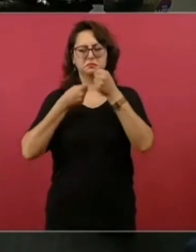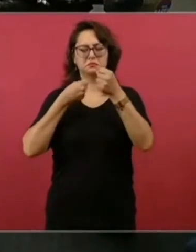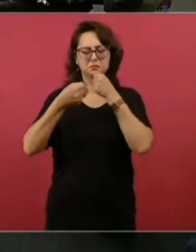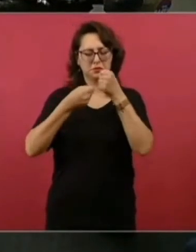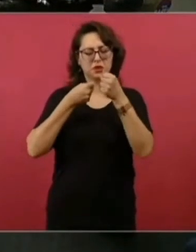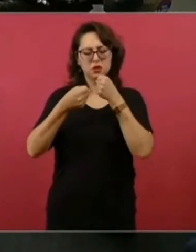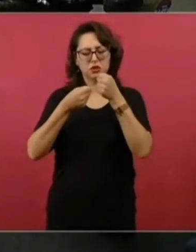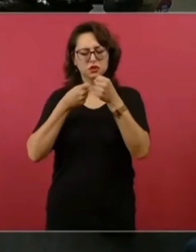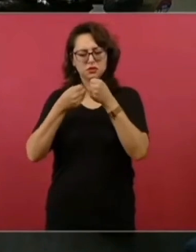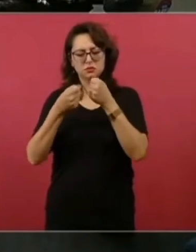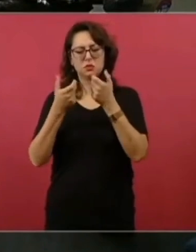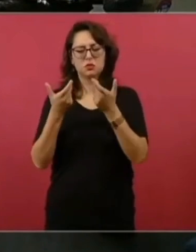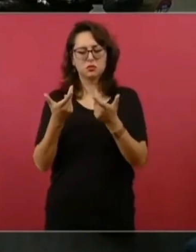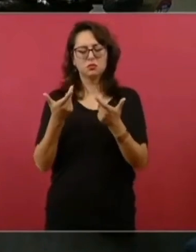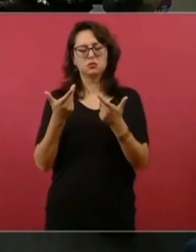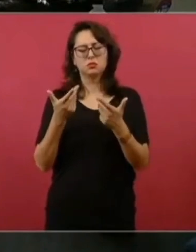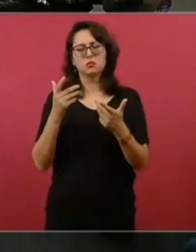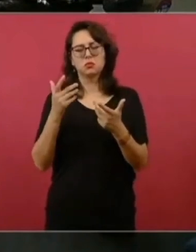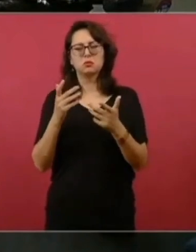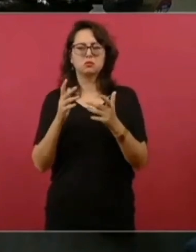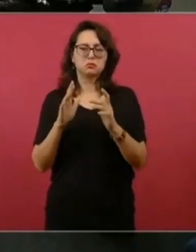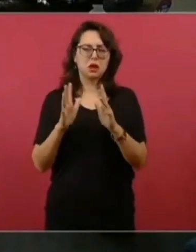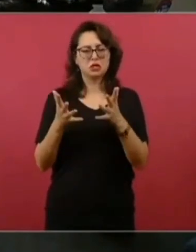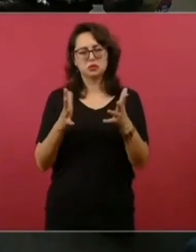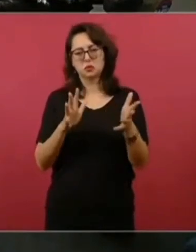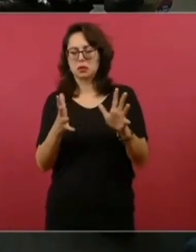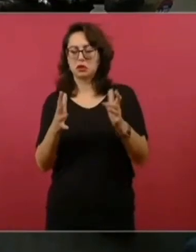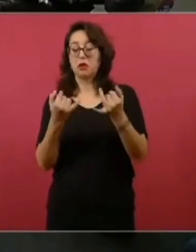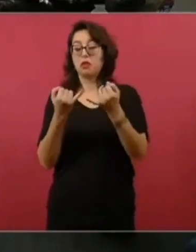le hacía falta al régimen eso.